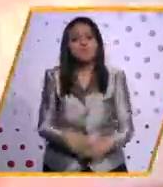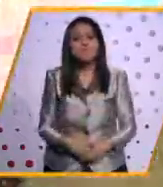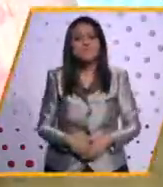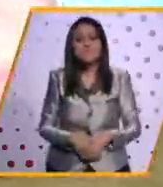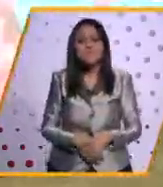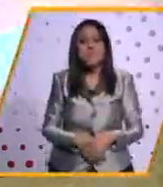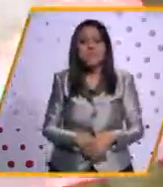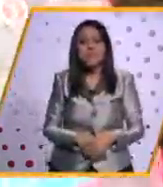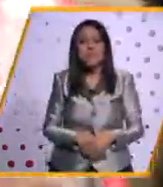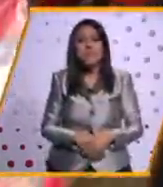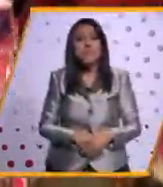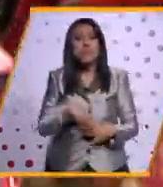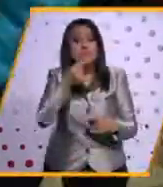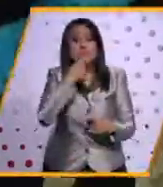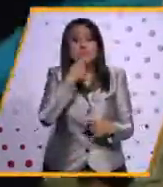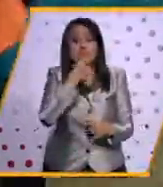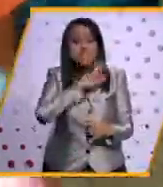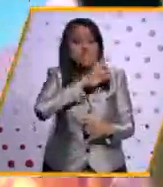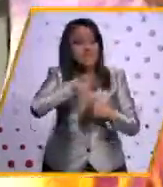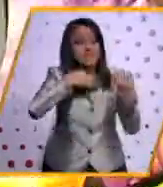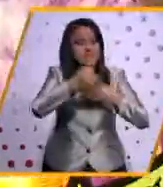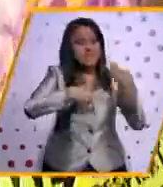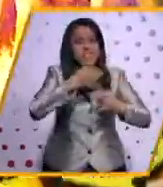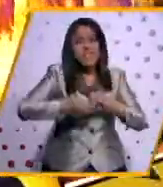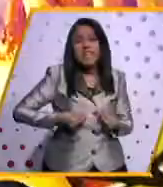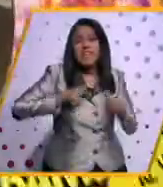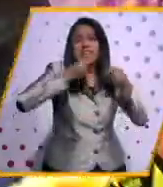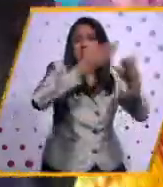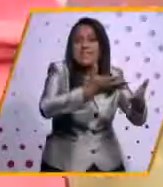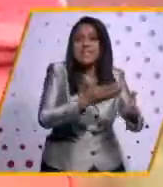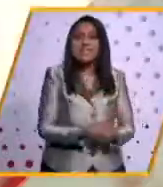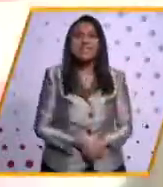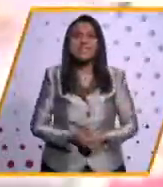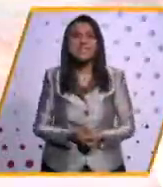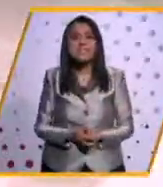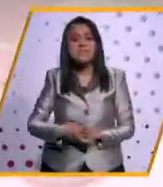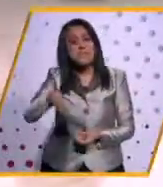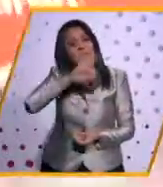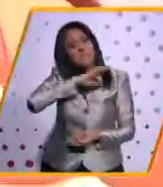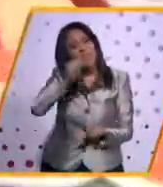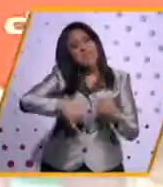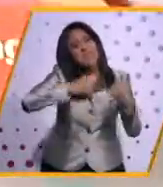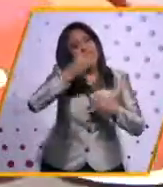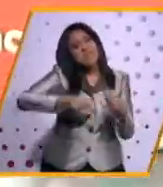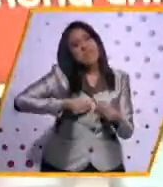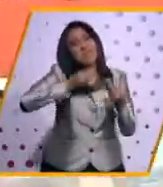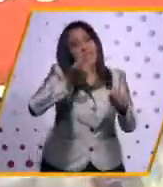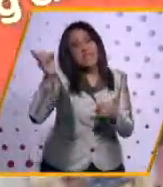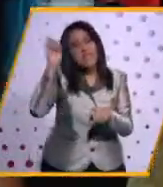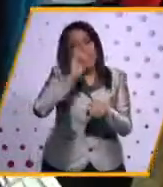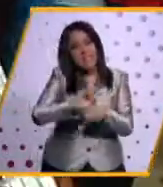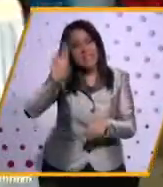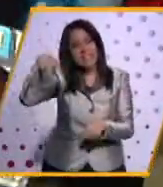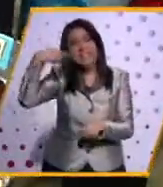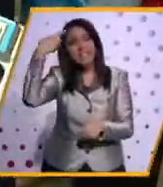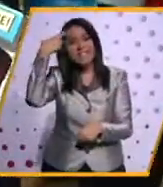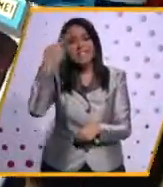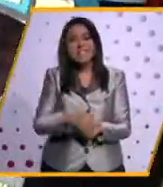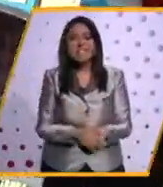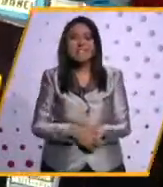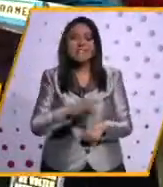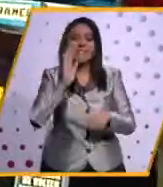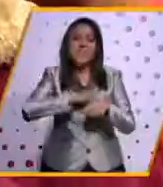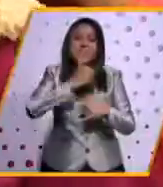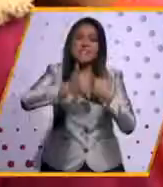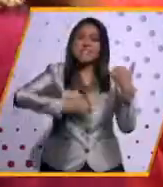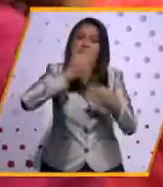hasta ellos llegó el juguetón. Y gracias a eso tuvieron la oportunidad de recibir un juguete y celebrar el Día de Reyes. Los juguetes que tuvieron